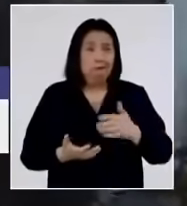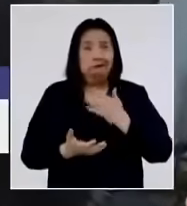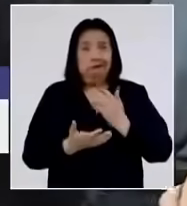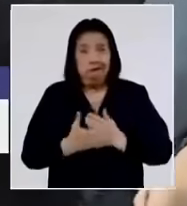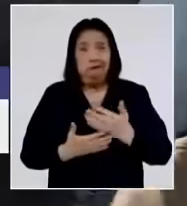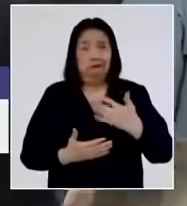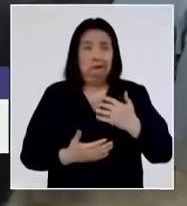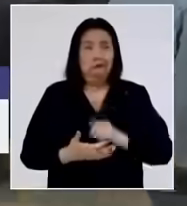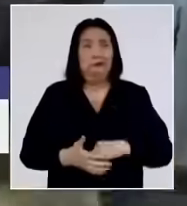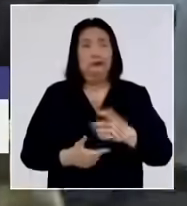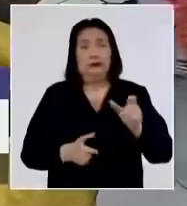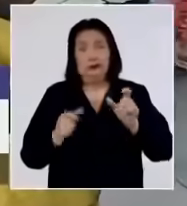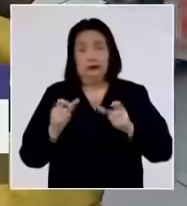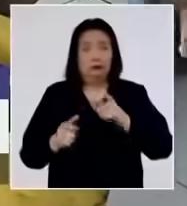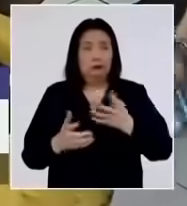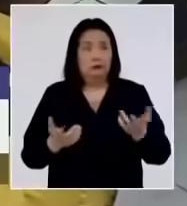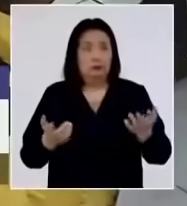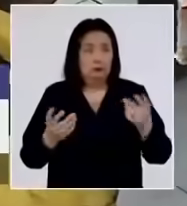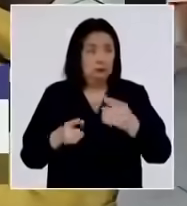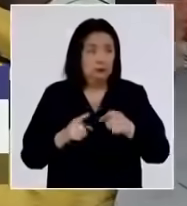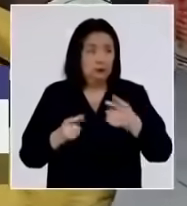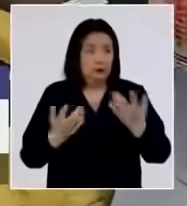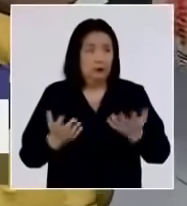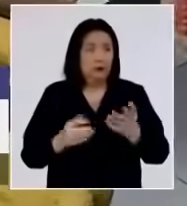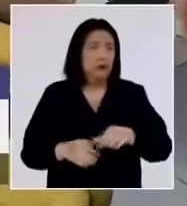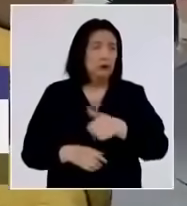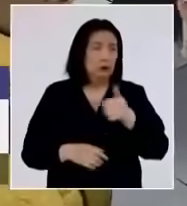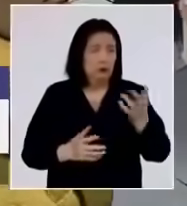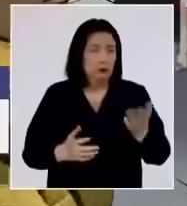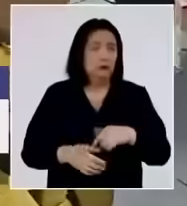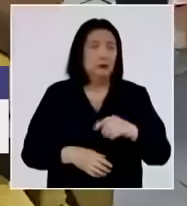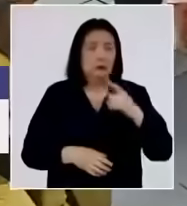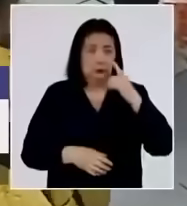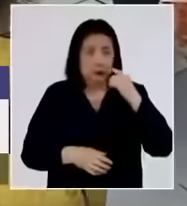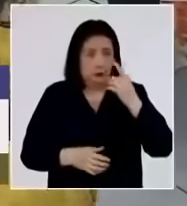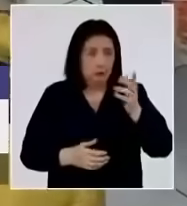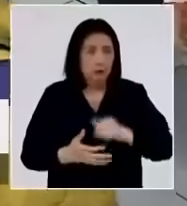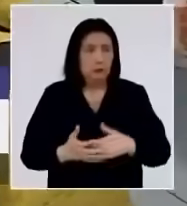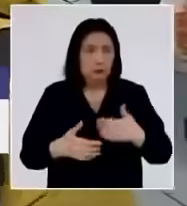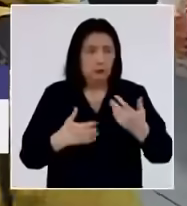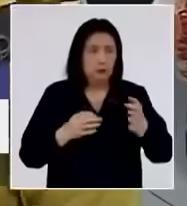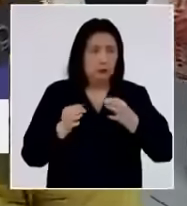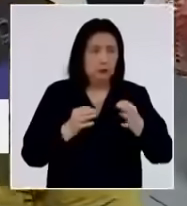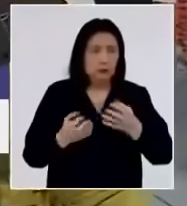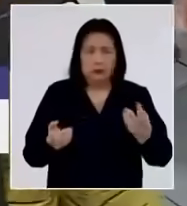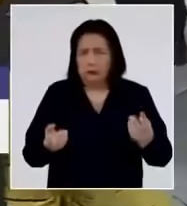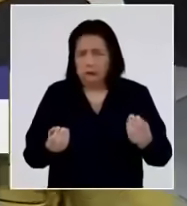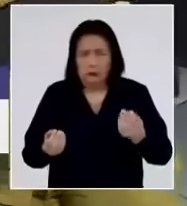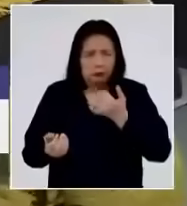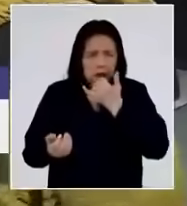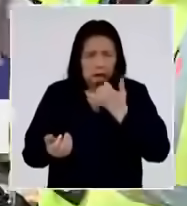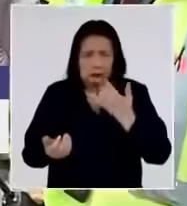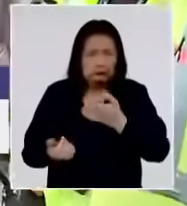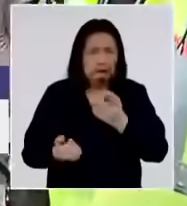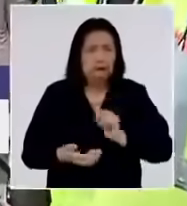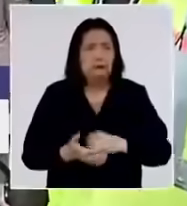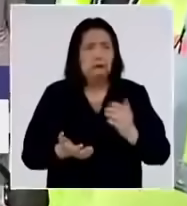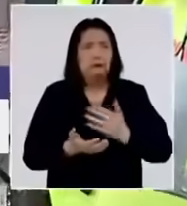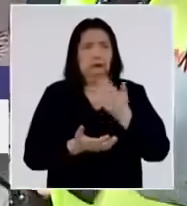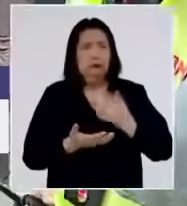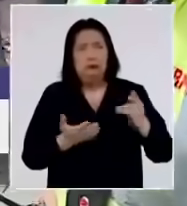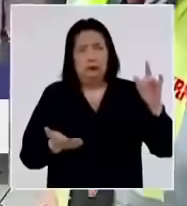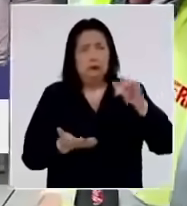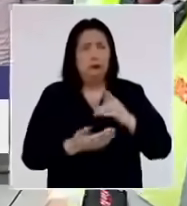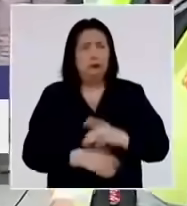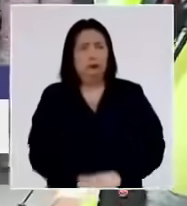que están atravesando los viajeros, pero acá creo que hemos encontrado otro caso. ¿Cómo está, caballero? Muy buen día. ¿Podría explicarnos de qué manera le ha afectado todo este problema aquí en el